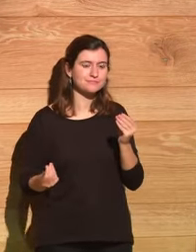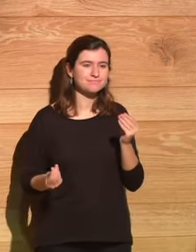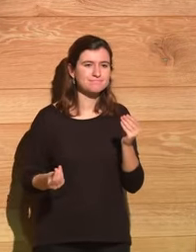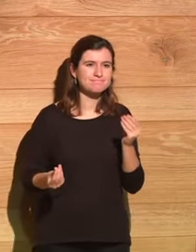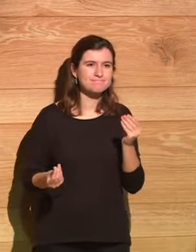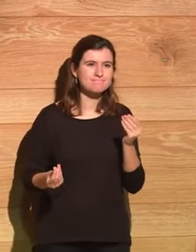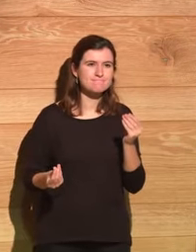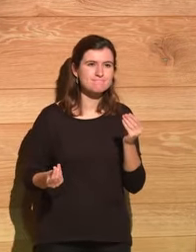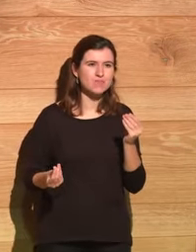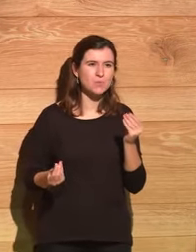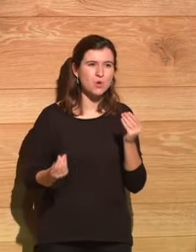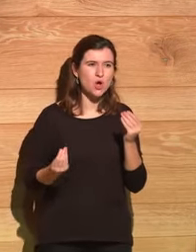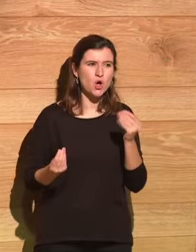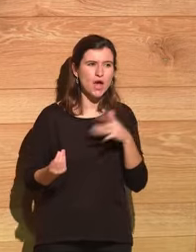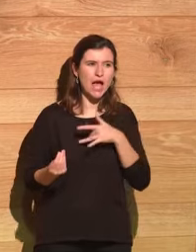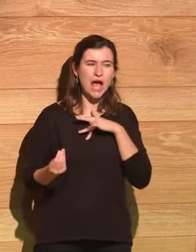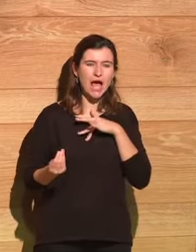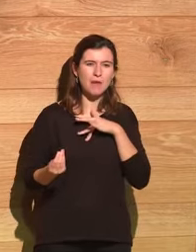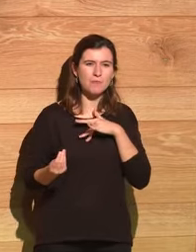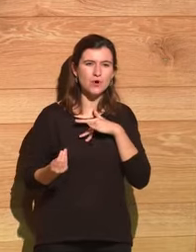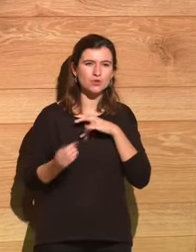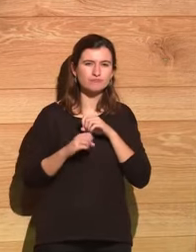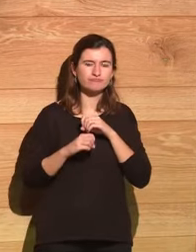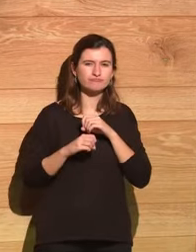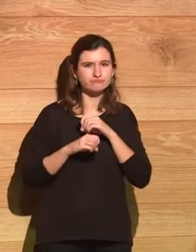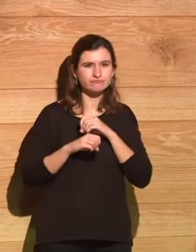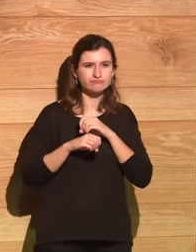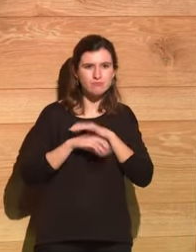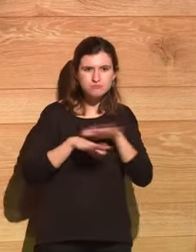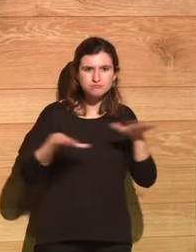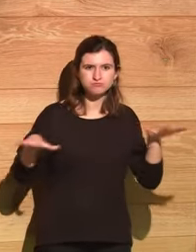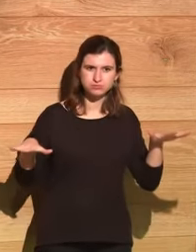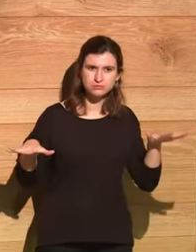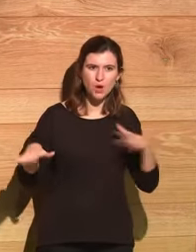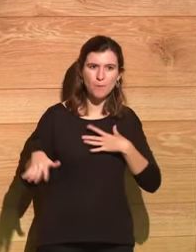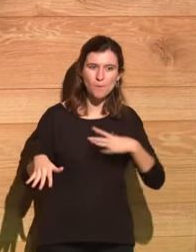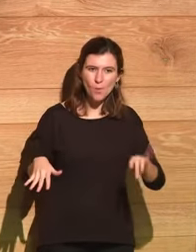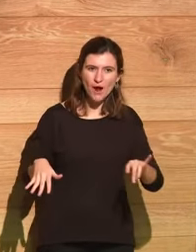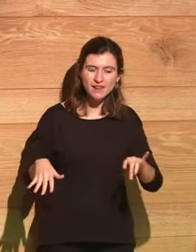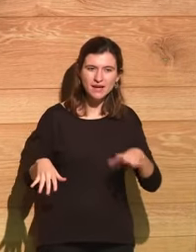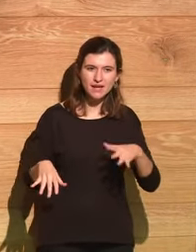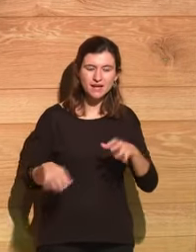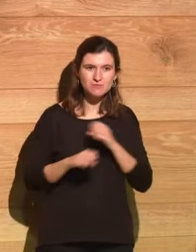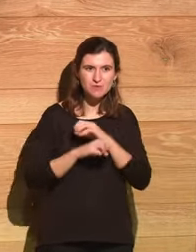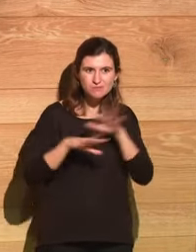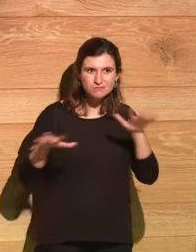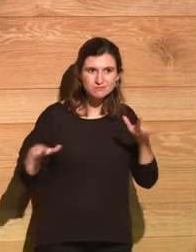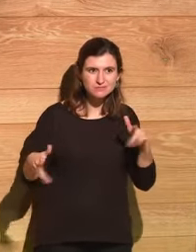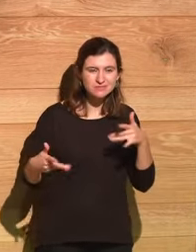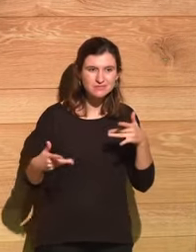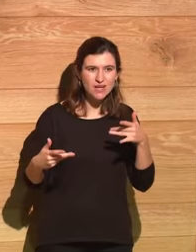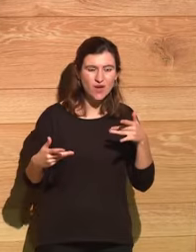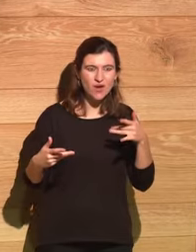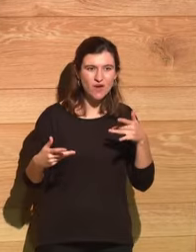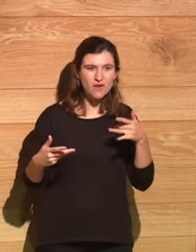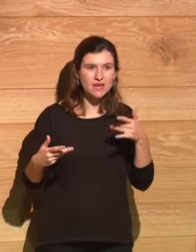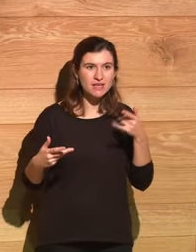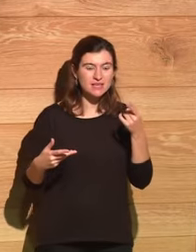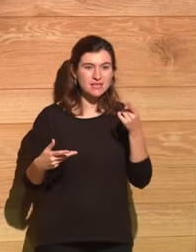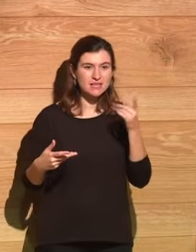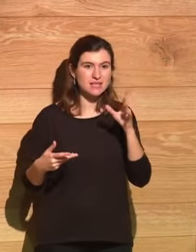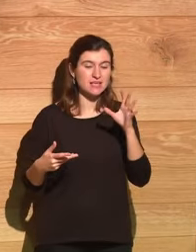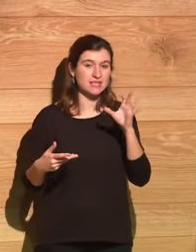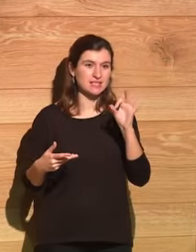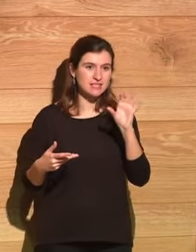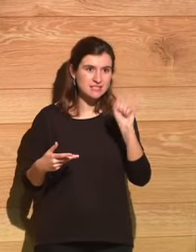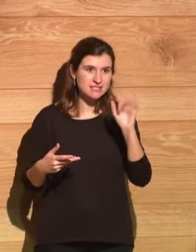hemos estudiado su expansión, esa posibilidad de expansión de ese amor un poco más tarde, ¿no? Es decir, todo lo que ha influido Safo